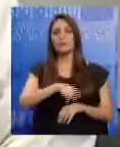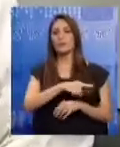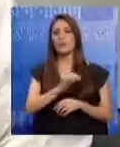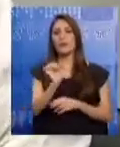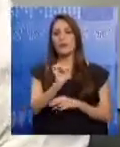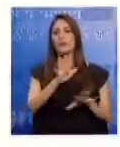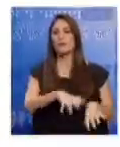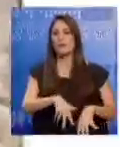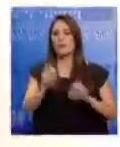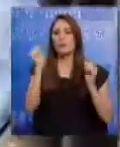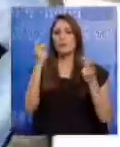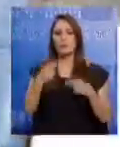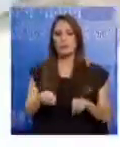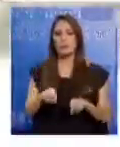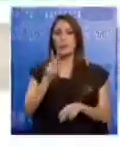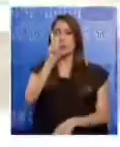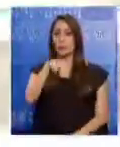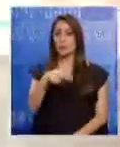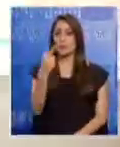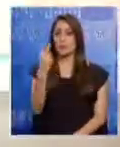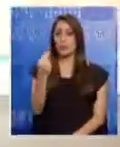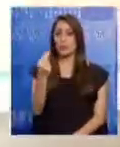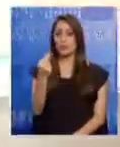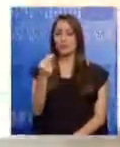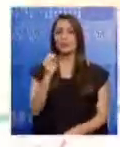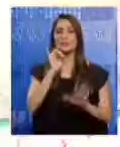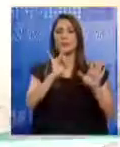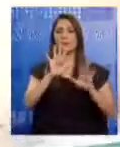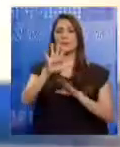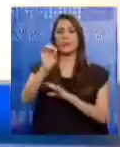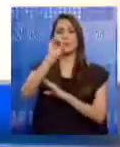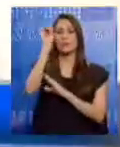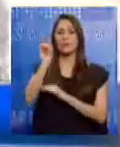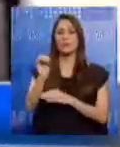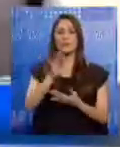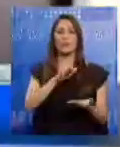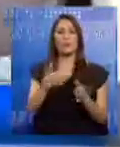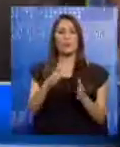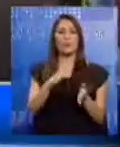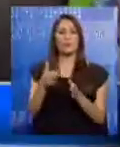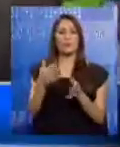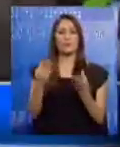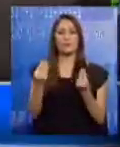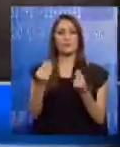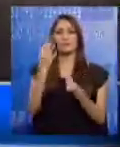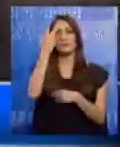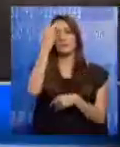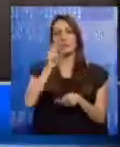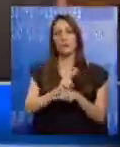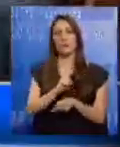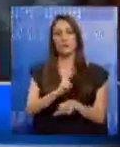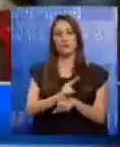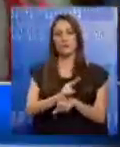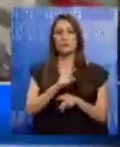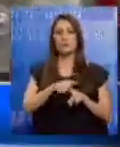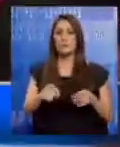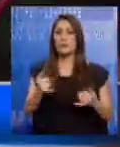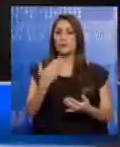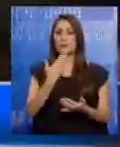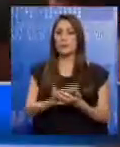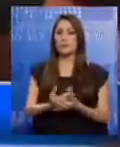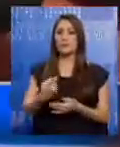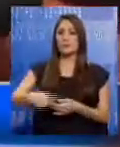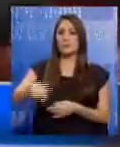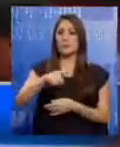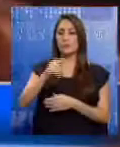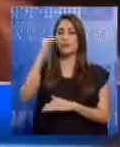presumiblemente robados. En el 2012 se registró el 75% de muertes violentas por el uso de armas de fuego. Y gracias a estos operativos, esa